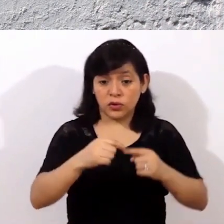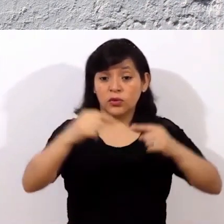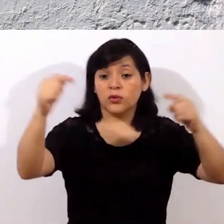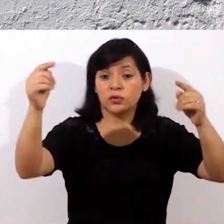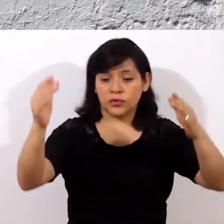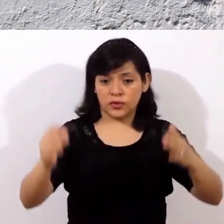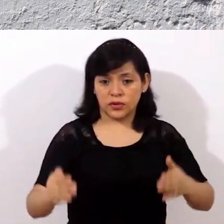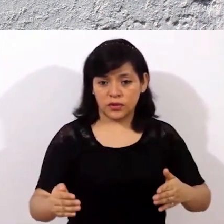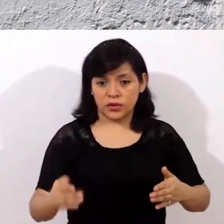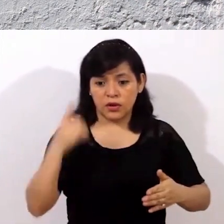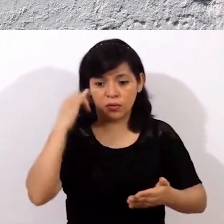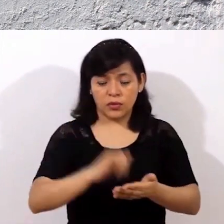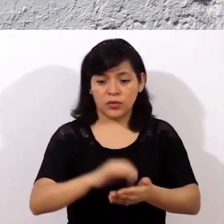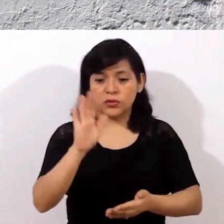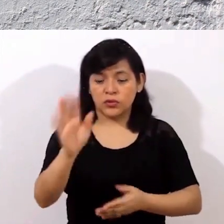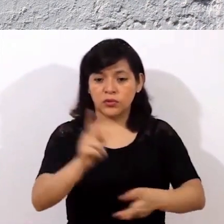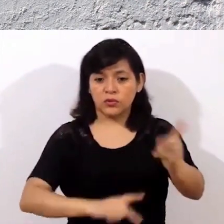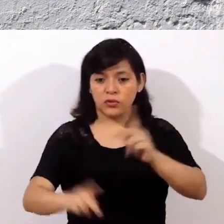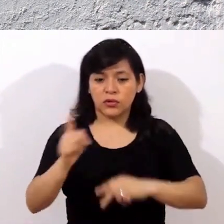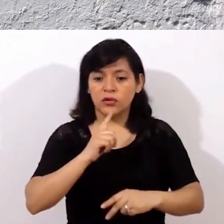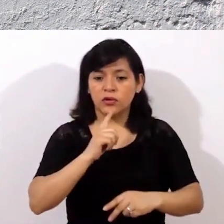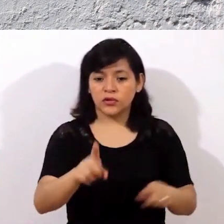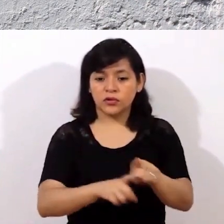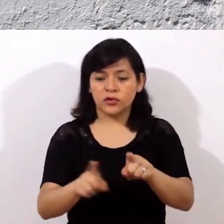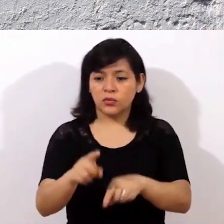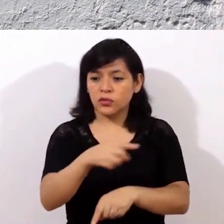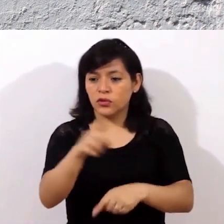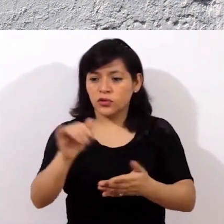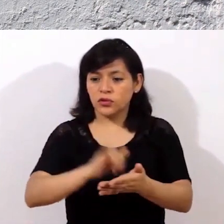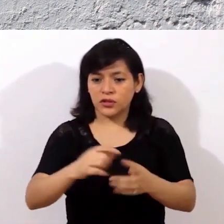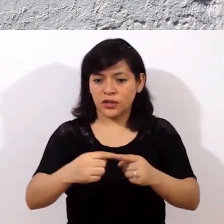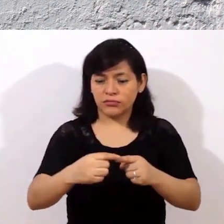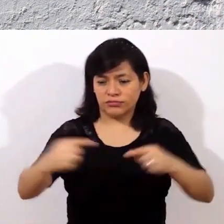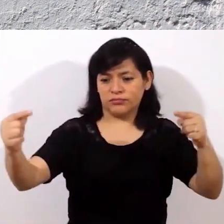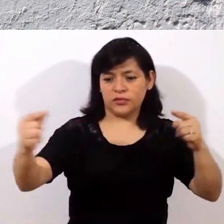hombre, porque tu pueblo es como los que resisten al sacerdote.